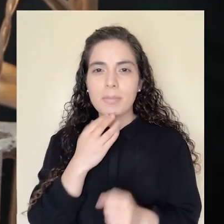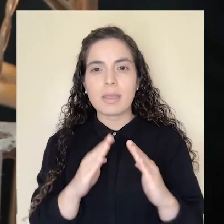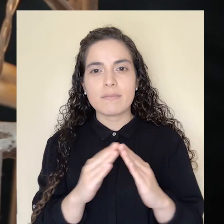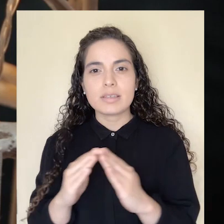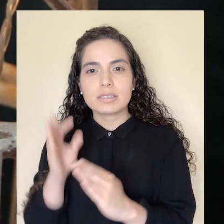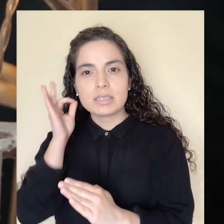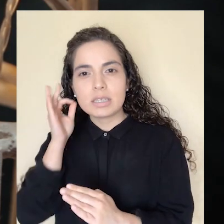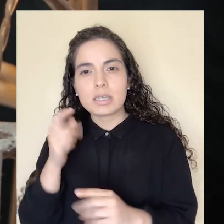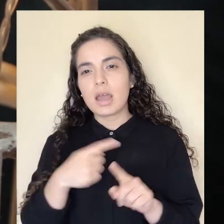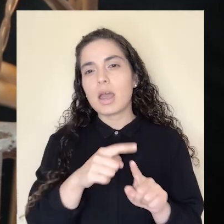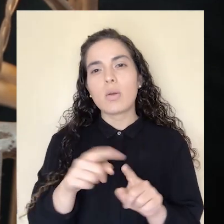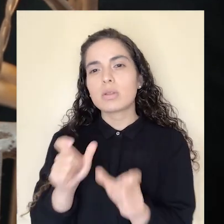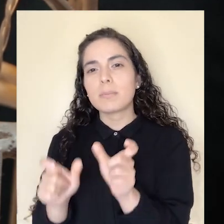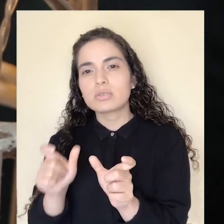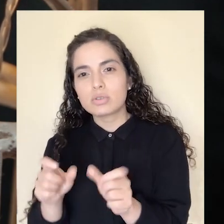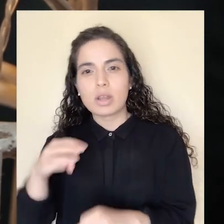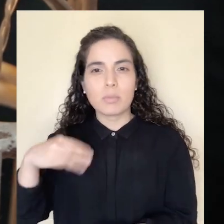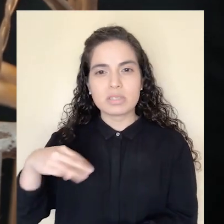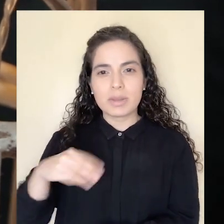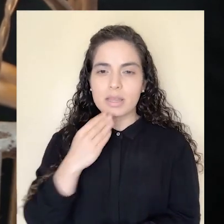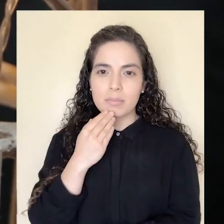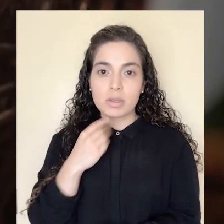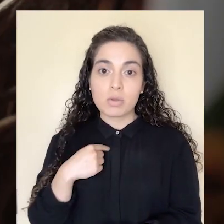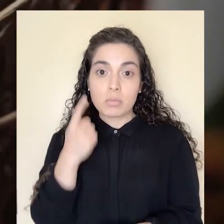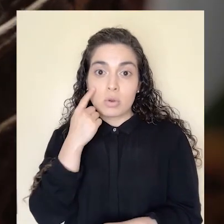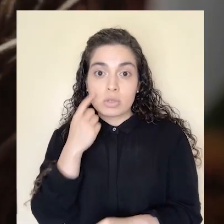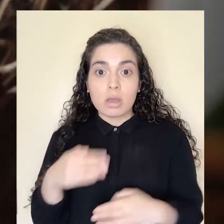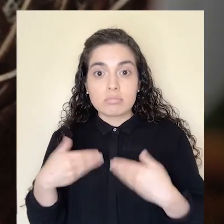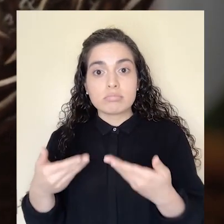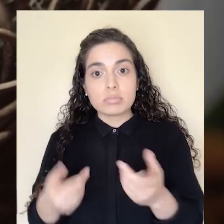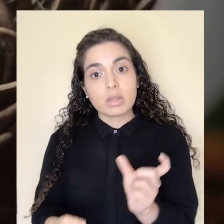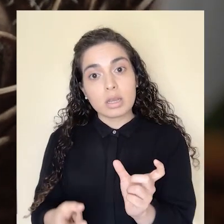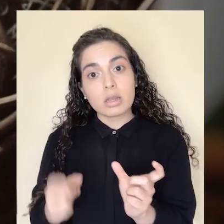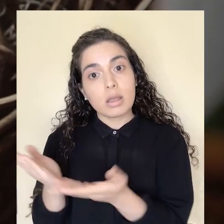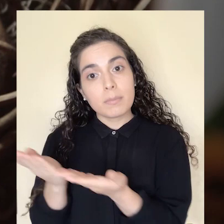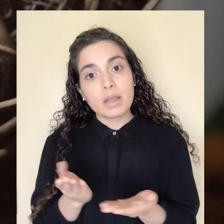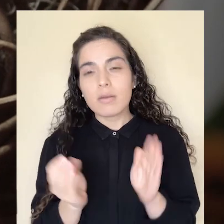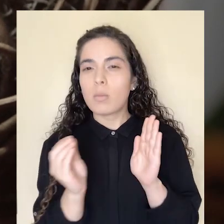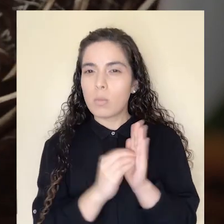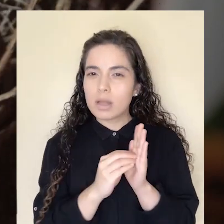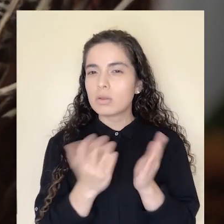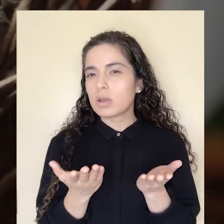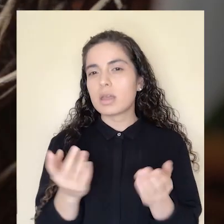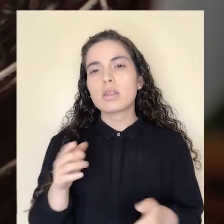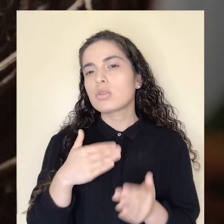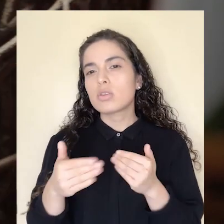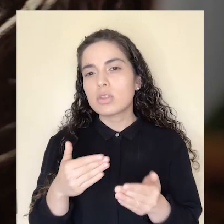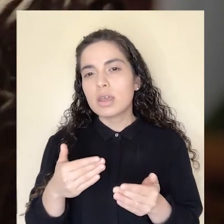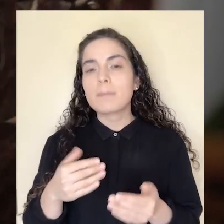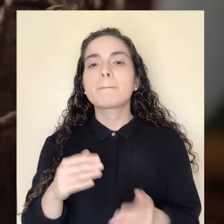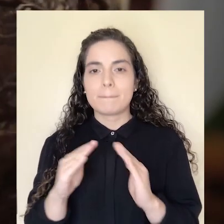a gente de afuera, de la municipalidad, gente que tenía conocida, le entregaba una tarjeta que tal día hacía una exposición y la hacía acá en mi